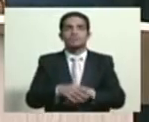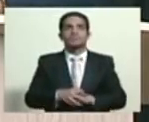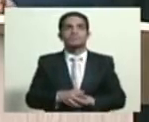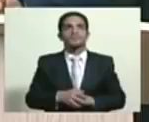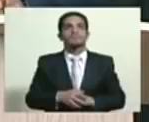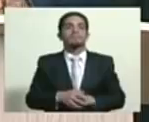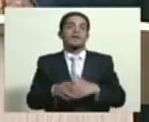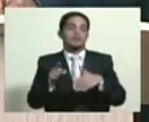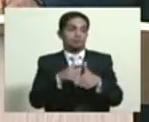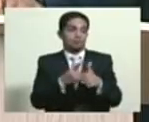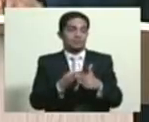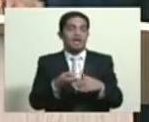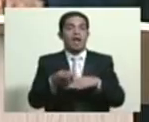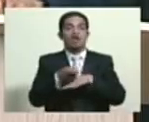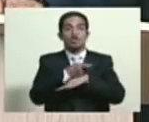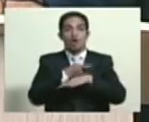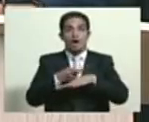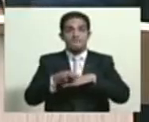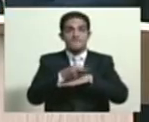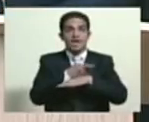hacer